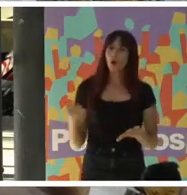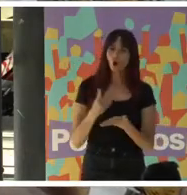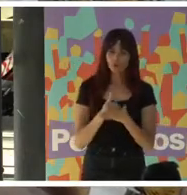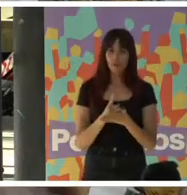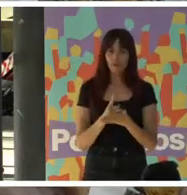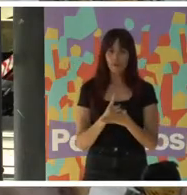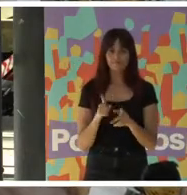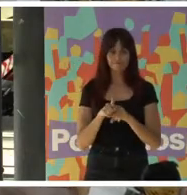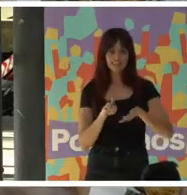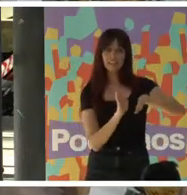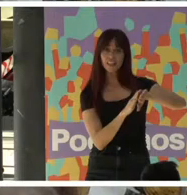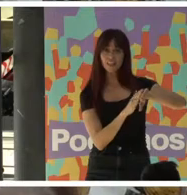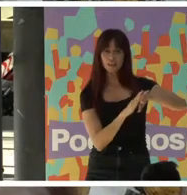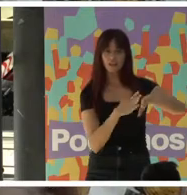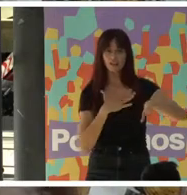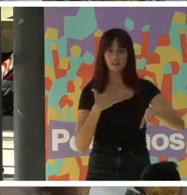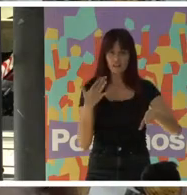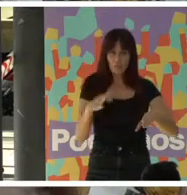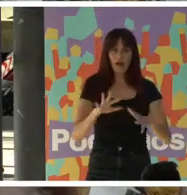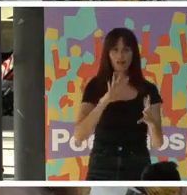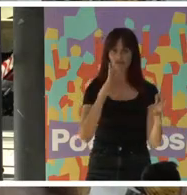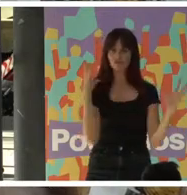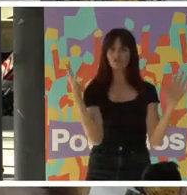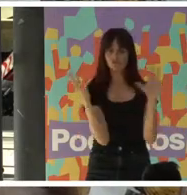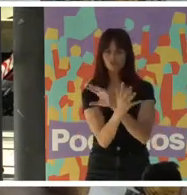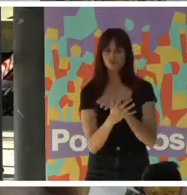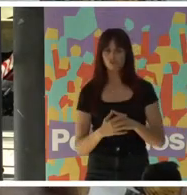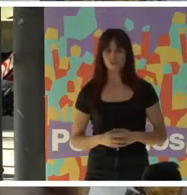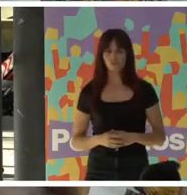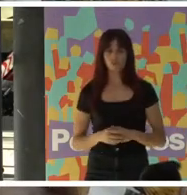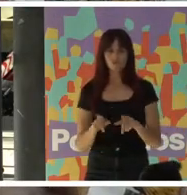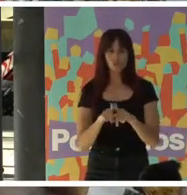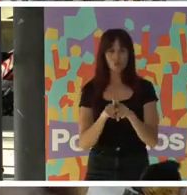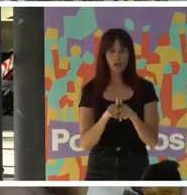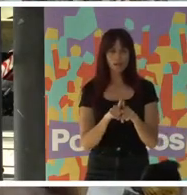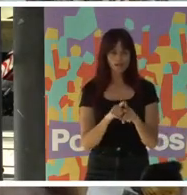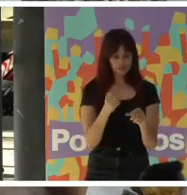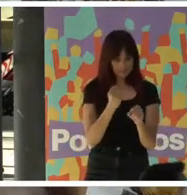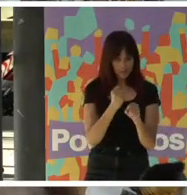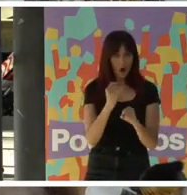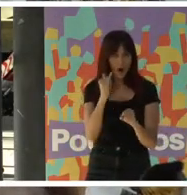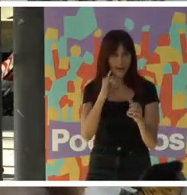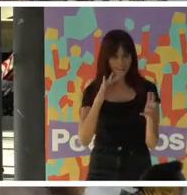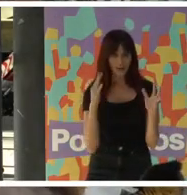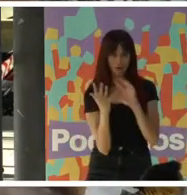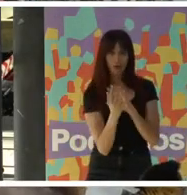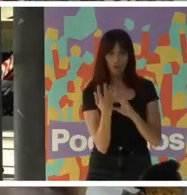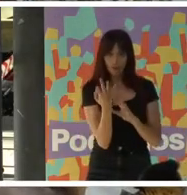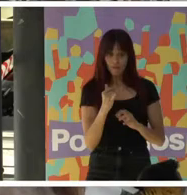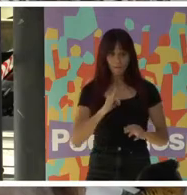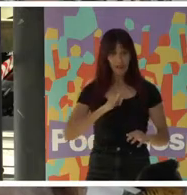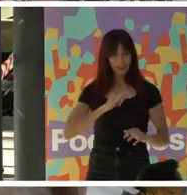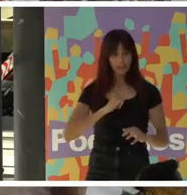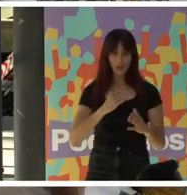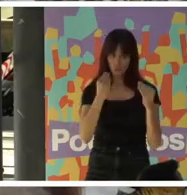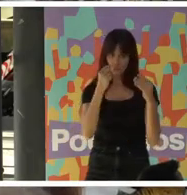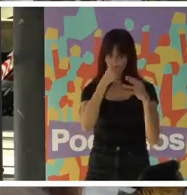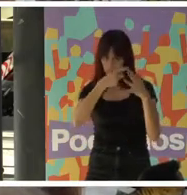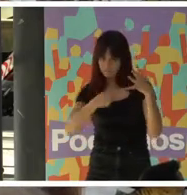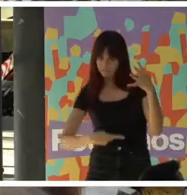pie una izquierda que sea capaz de transformar, que sea capaz de asumir las tareas de transformación que están pendientes, que son